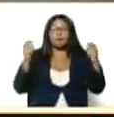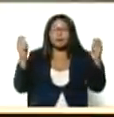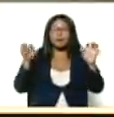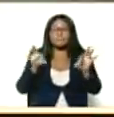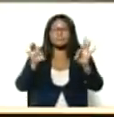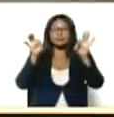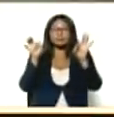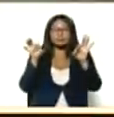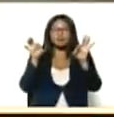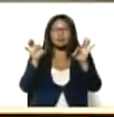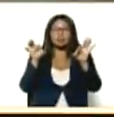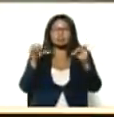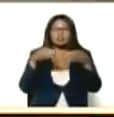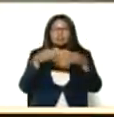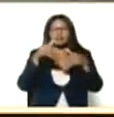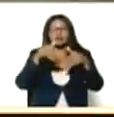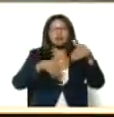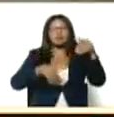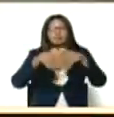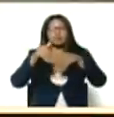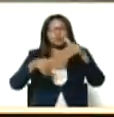el padrón electoral del país.